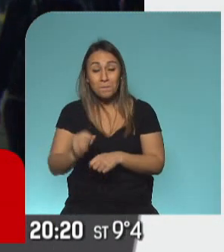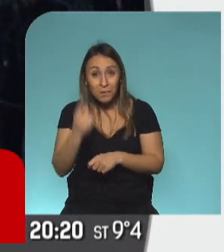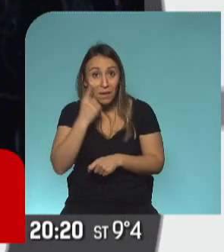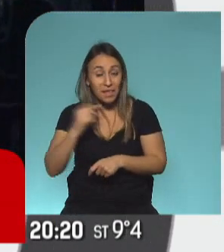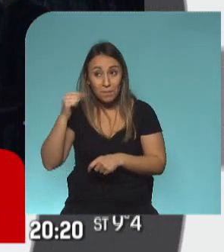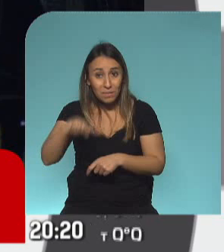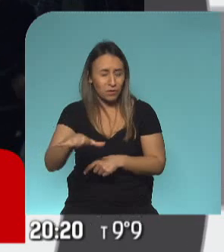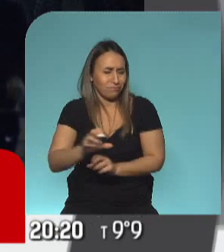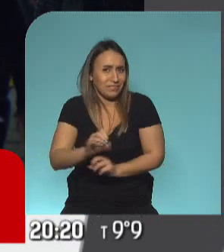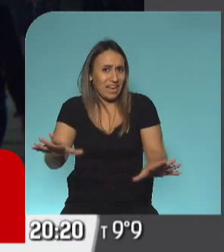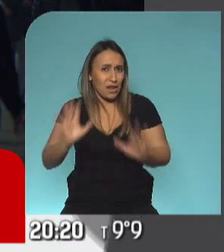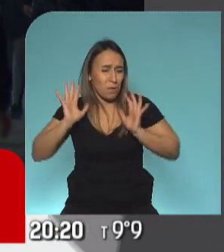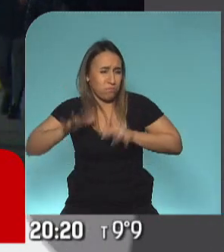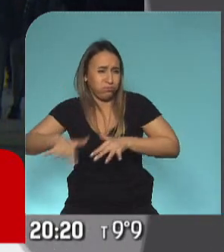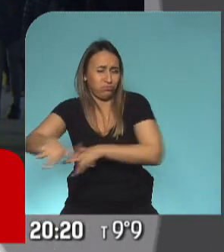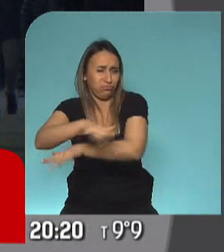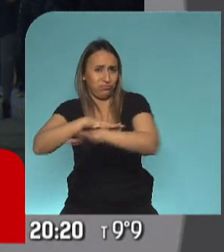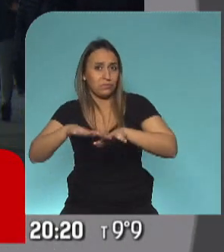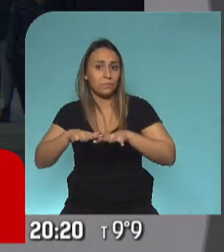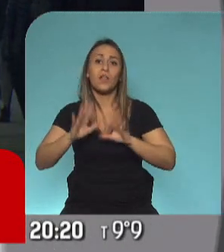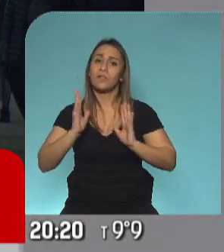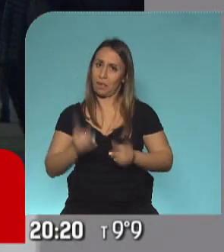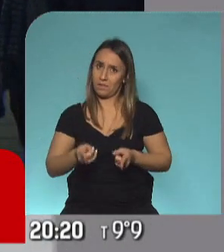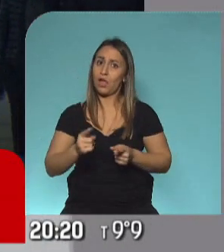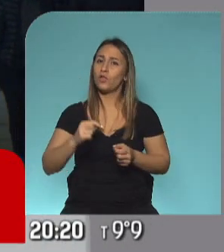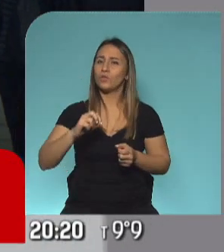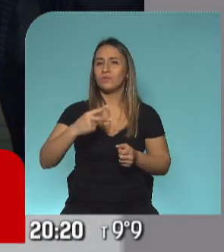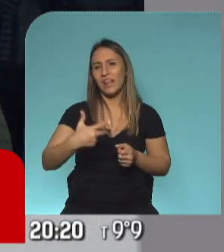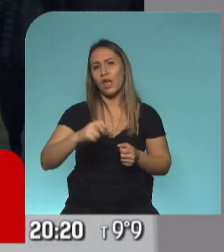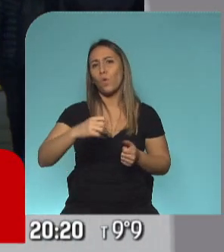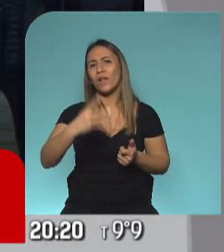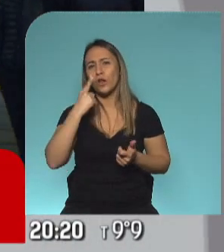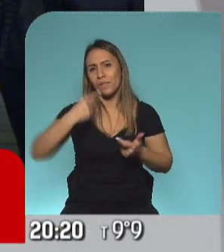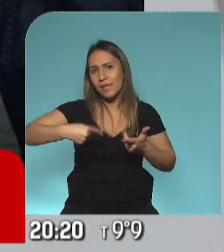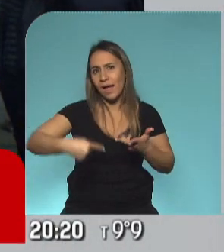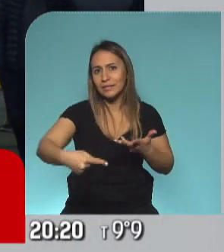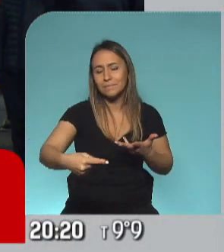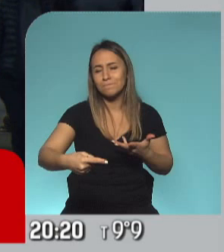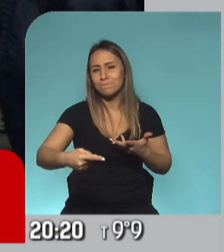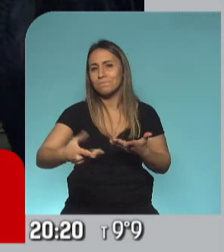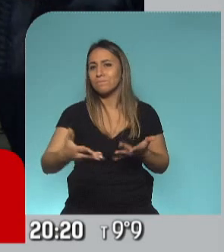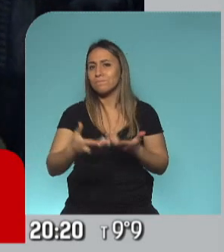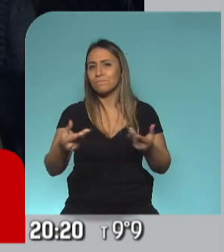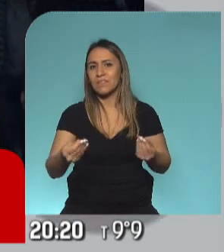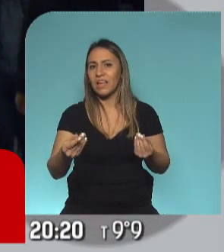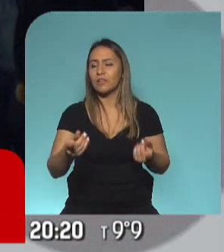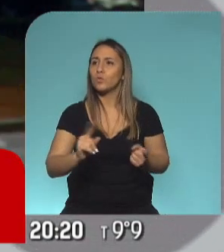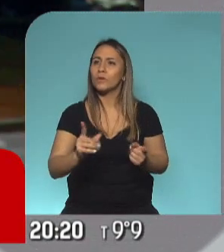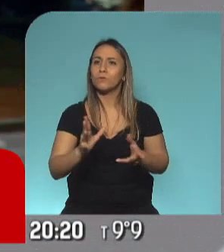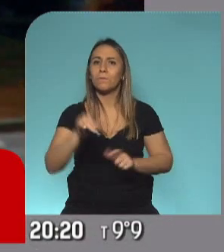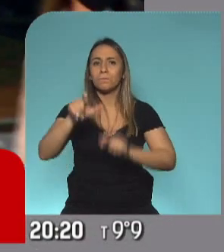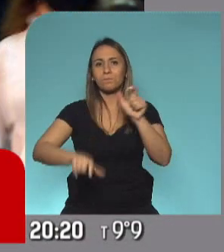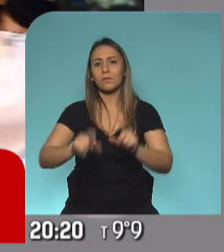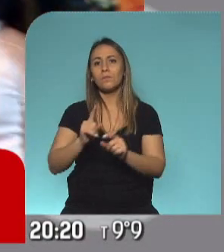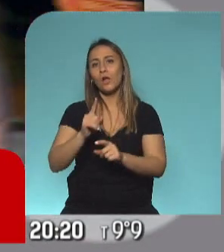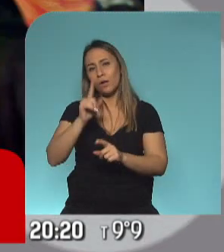de salida. Pero después hubo también 3 o 4 días que generalmente no son los que no guardan las